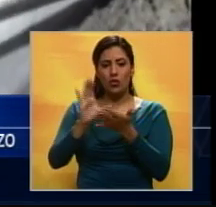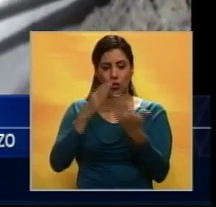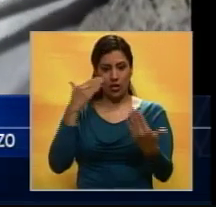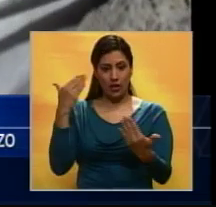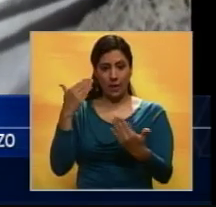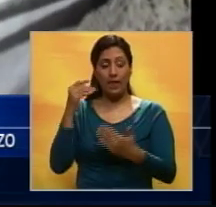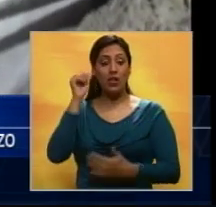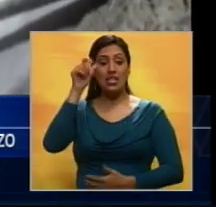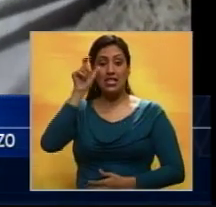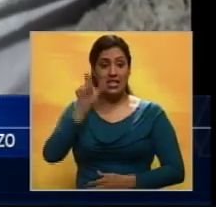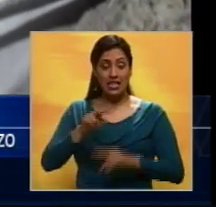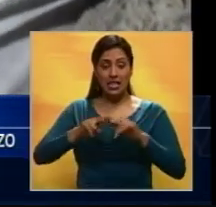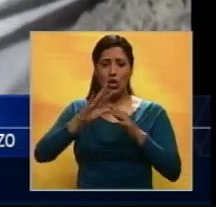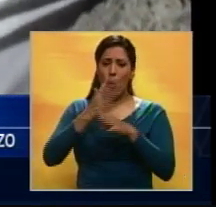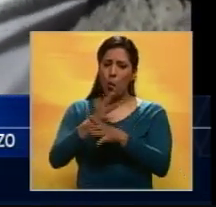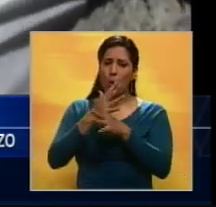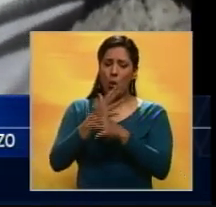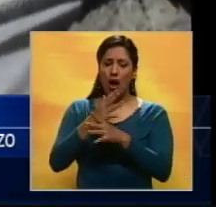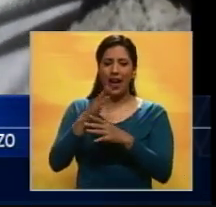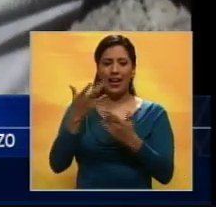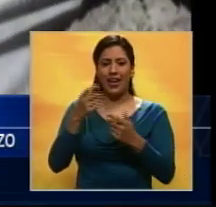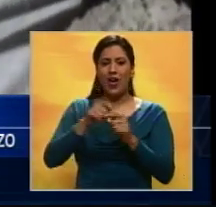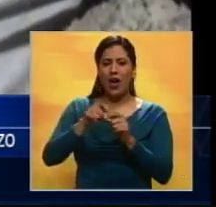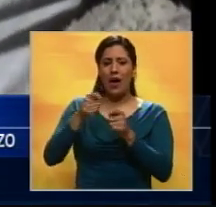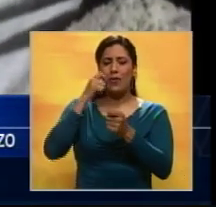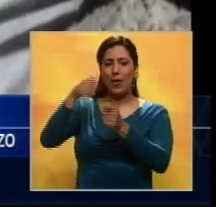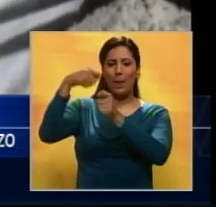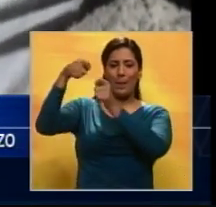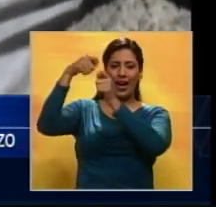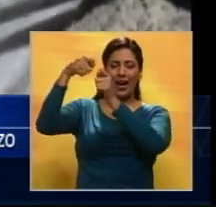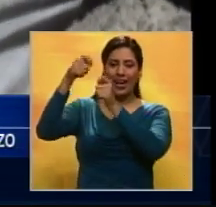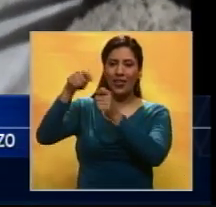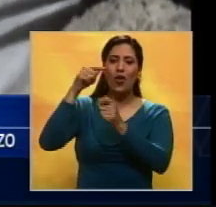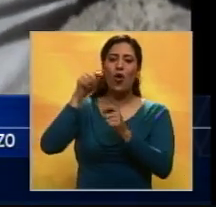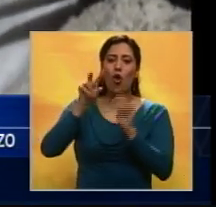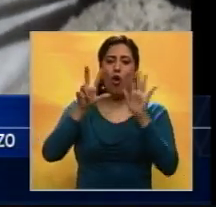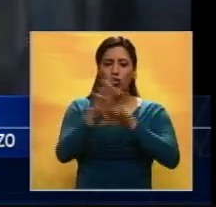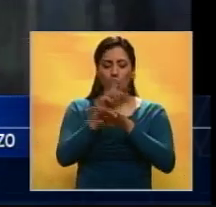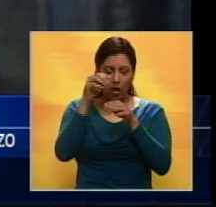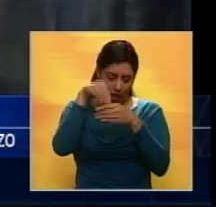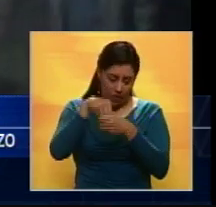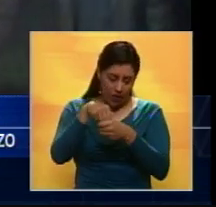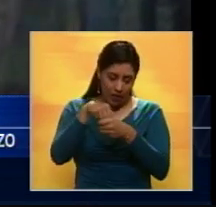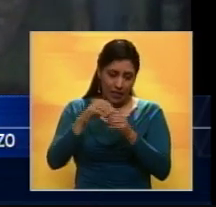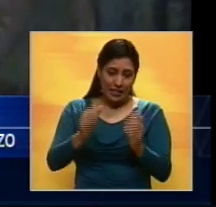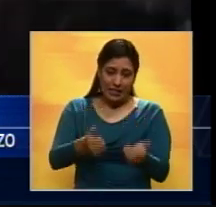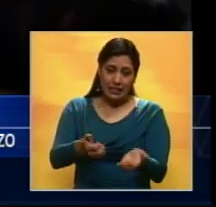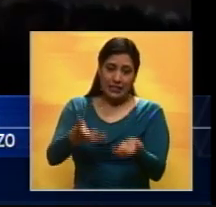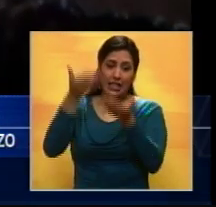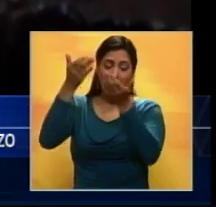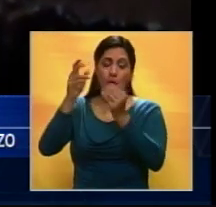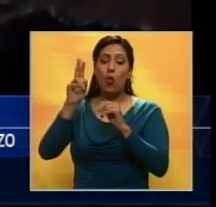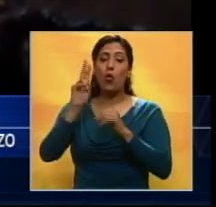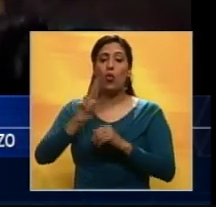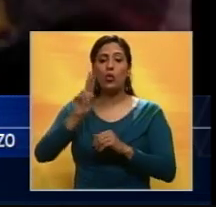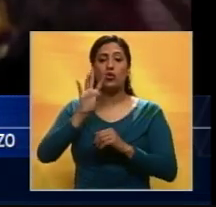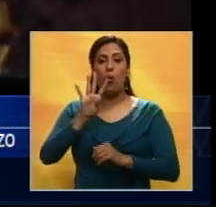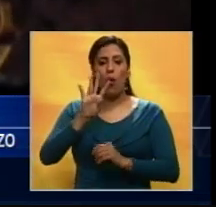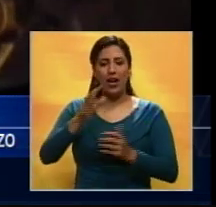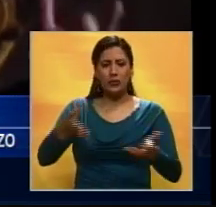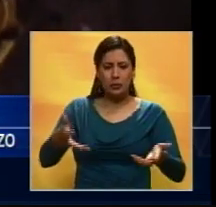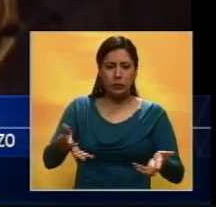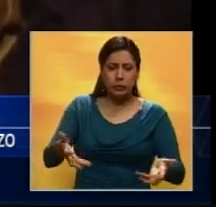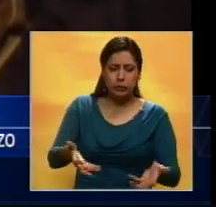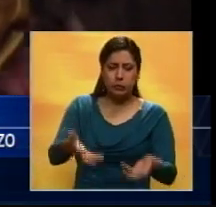Lue cuando la niña jugaba con un cometa o una cometa. La menor pasó 8 horas atrapada y para su rescate se utilizaron 4